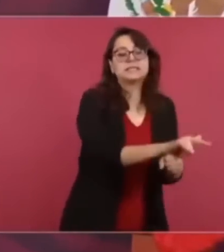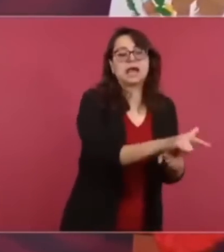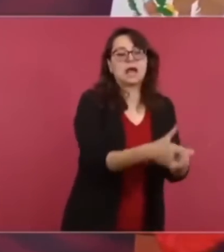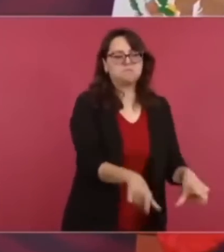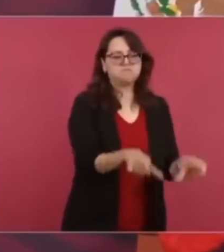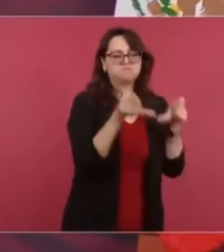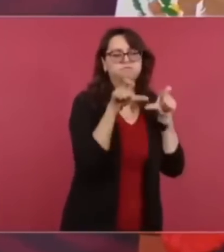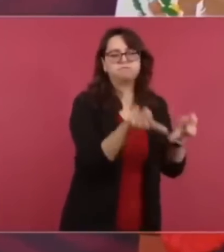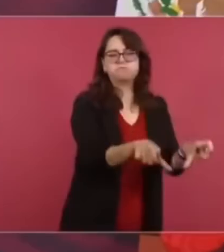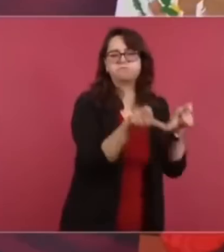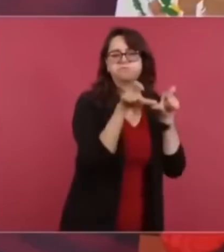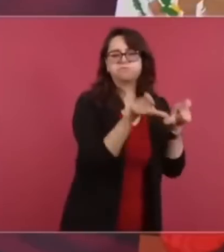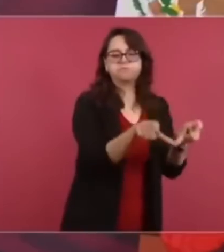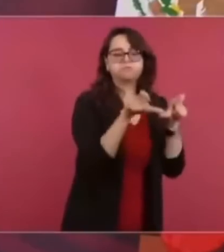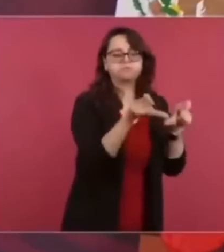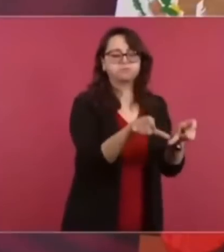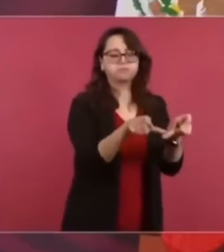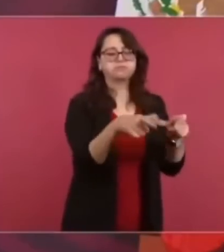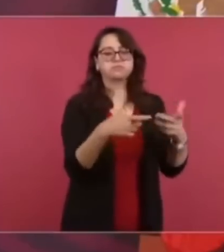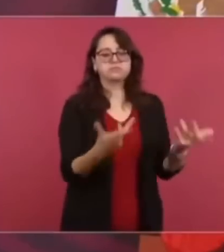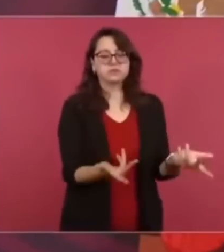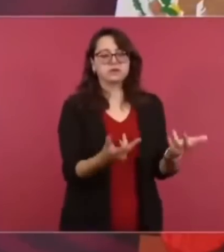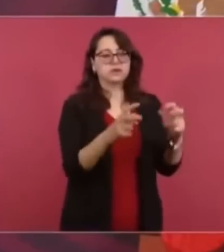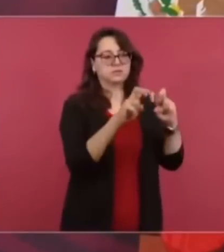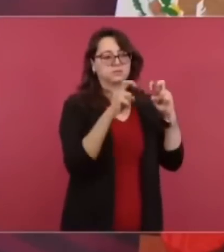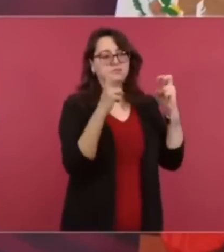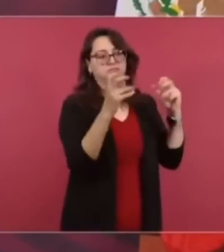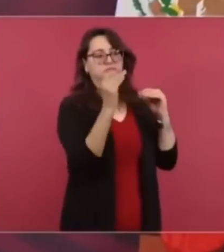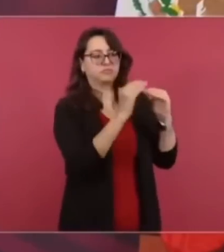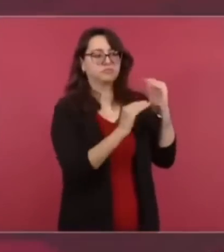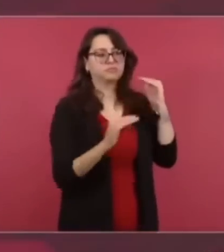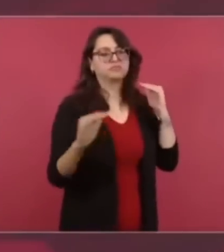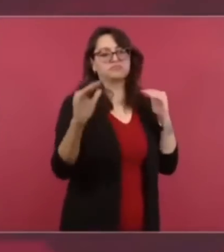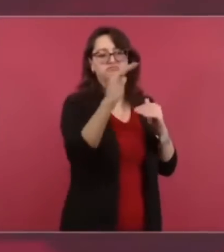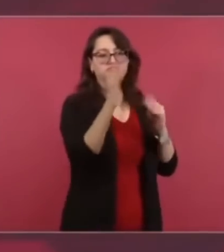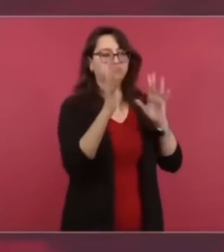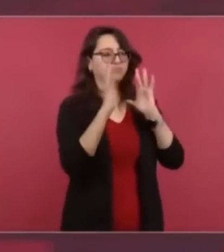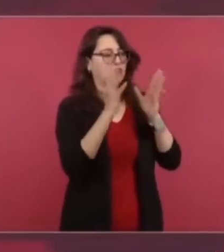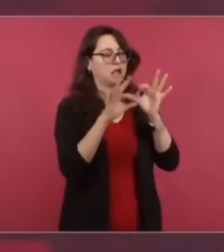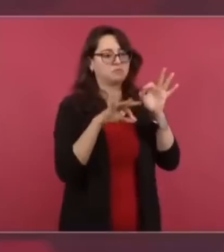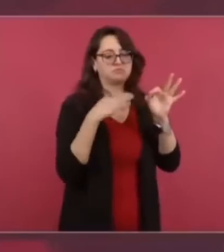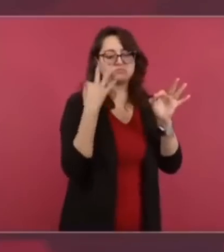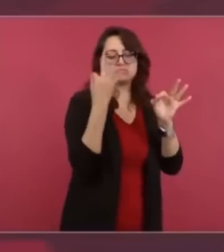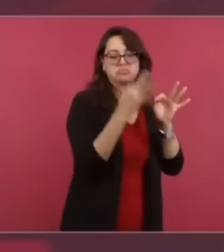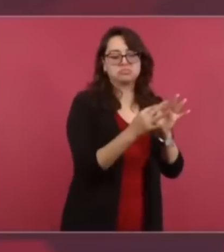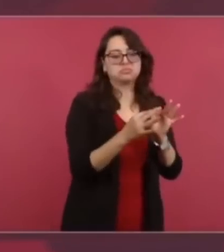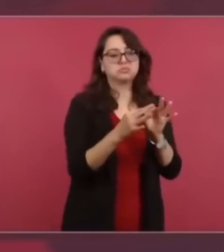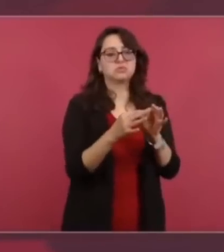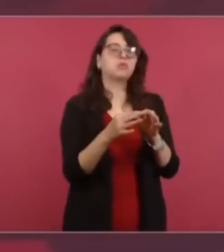que llevan cuando terminan los altos funcionarios del Poder Judicial,